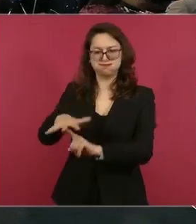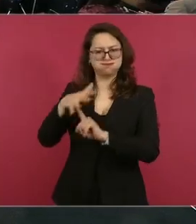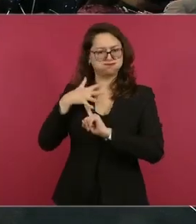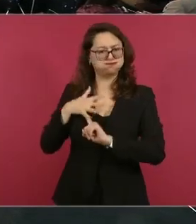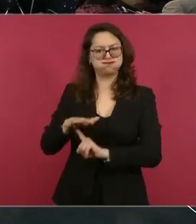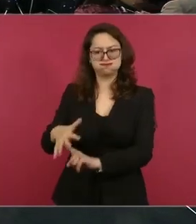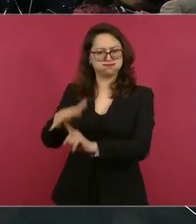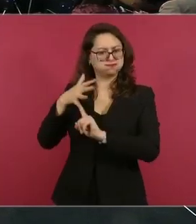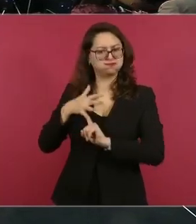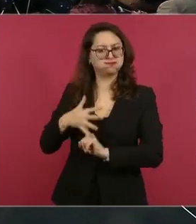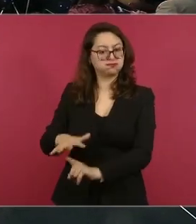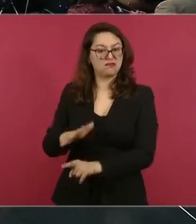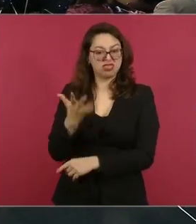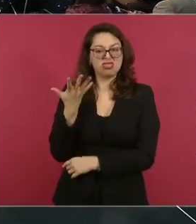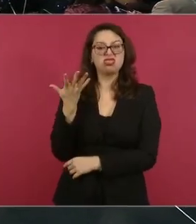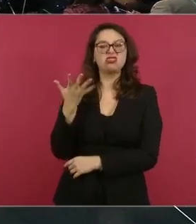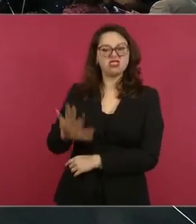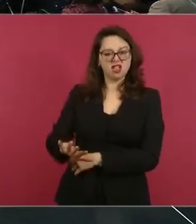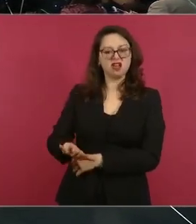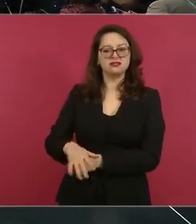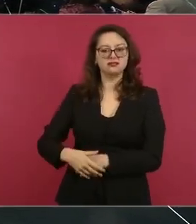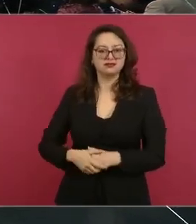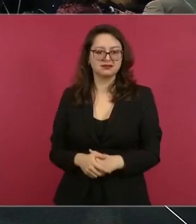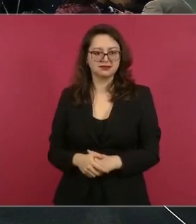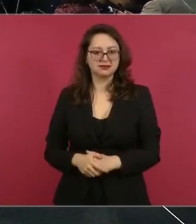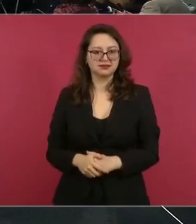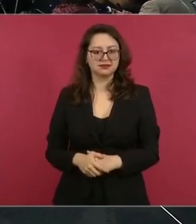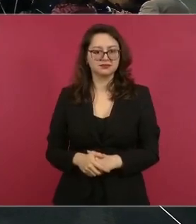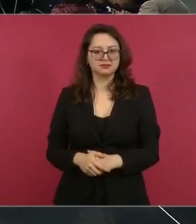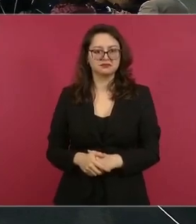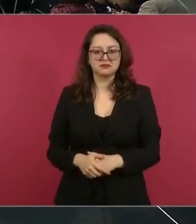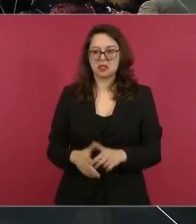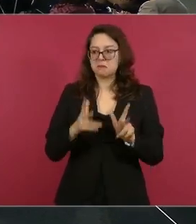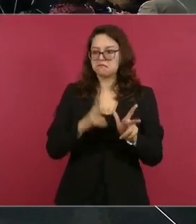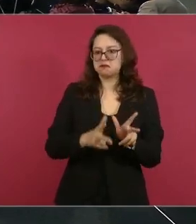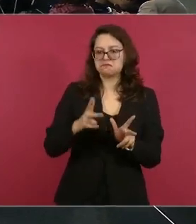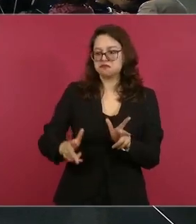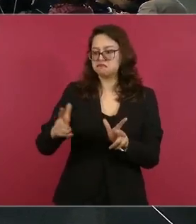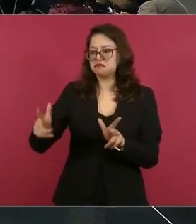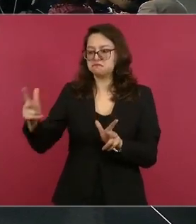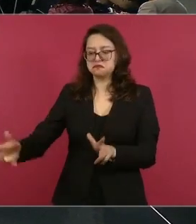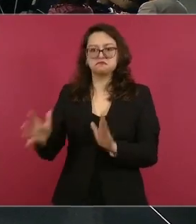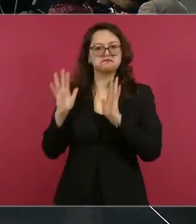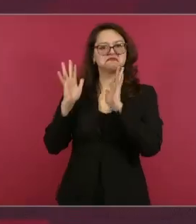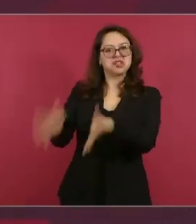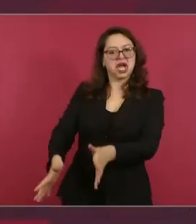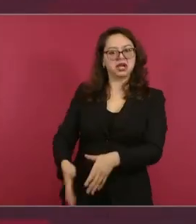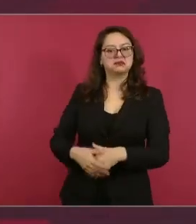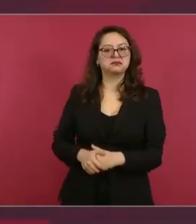helicópteros? 10 ahorita. 10. y transporte aéreo.